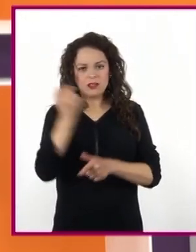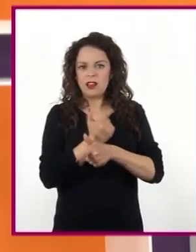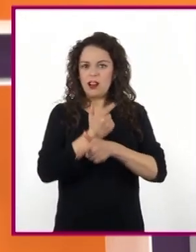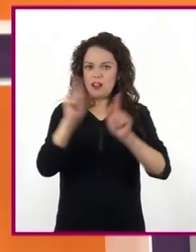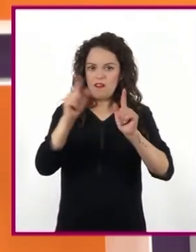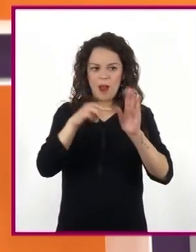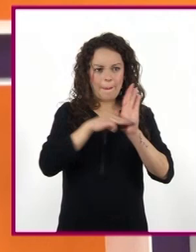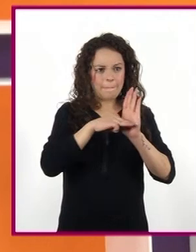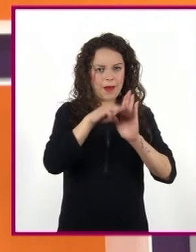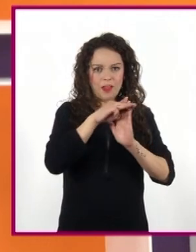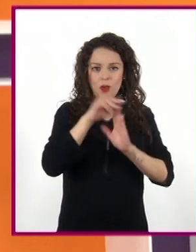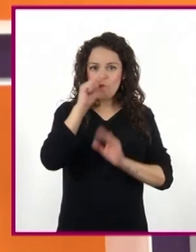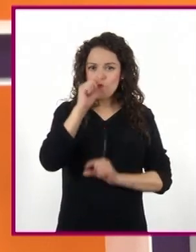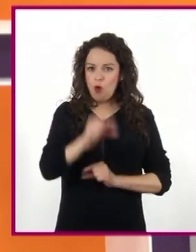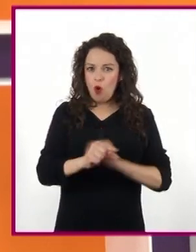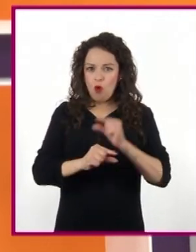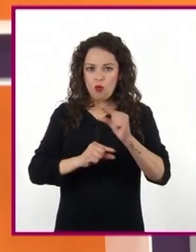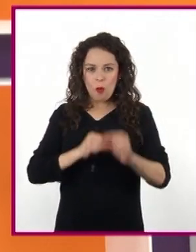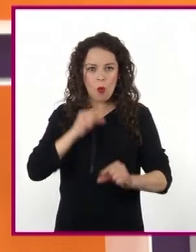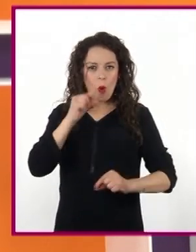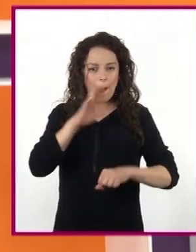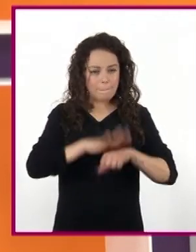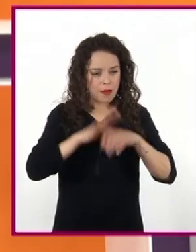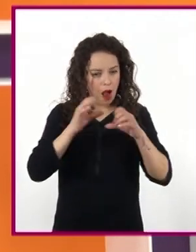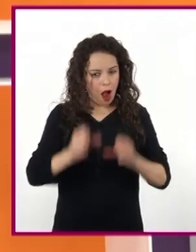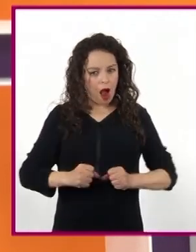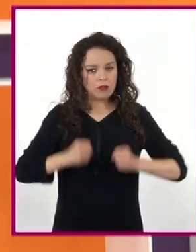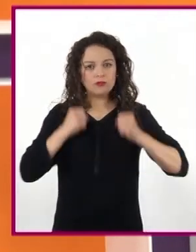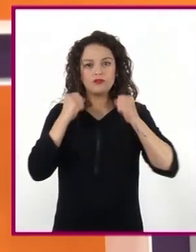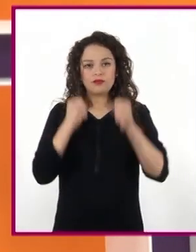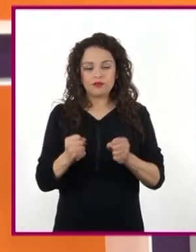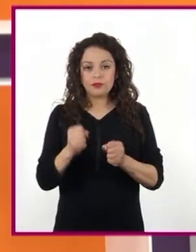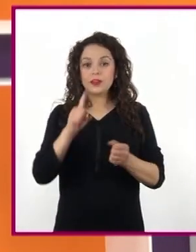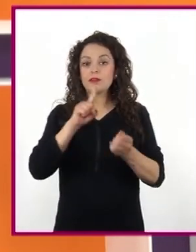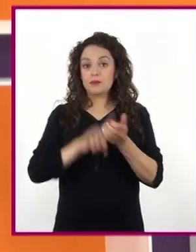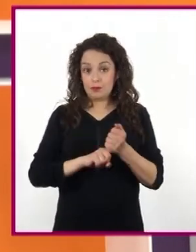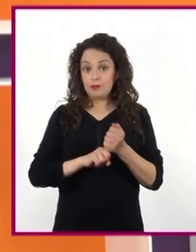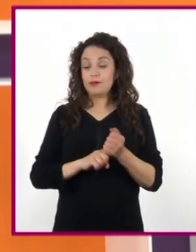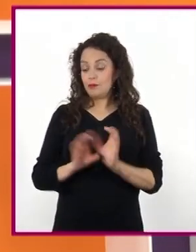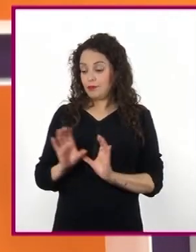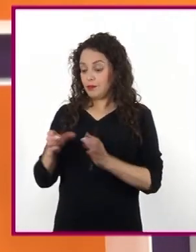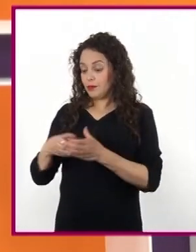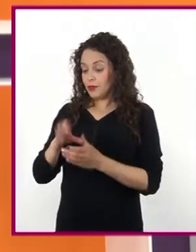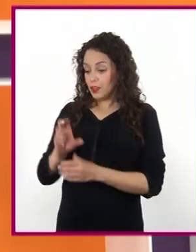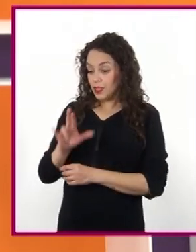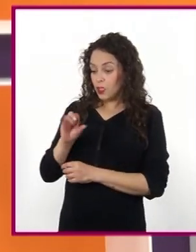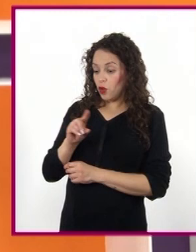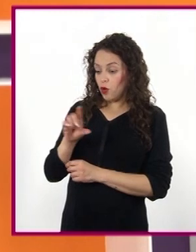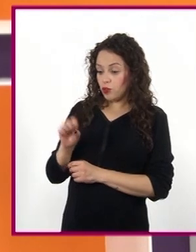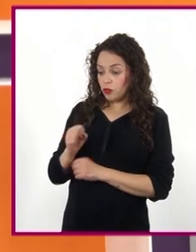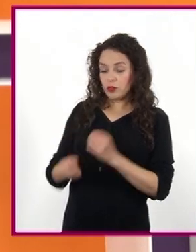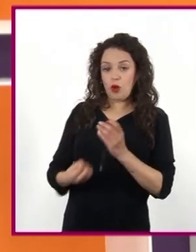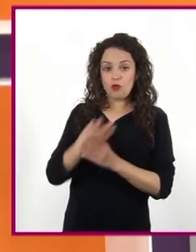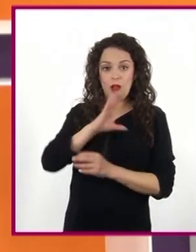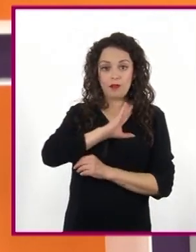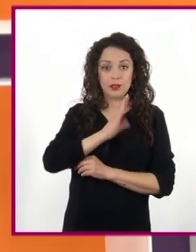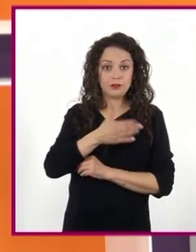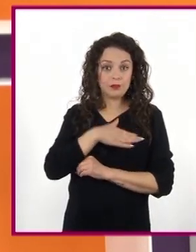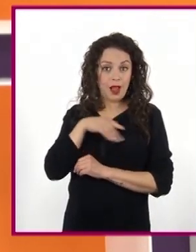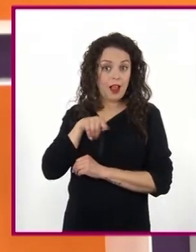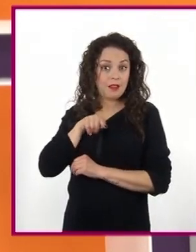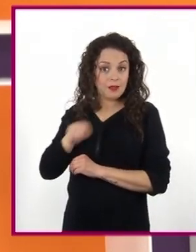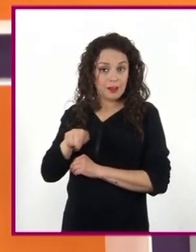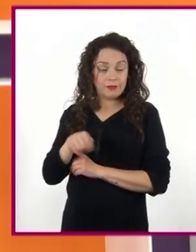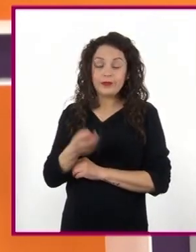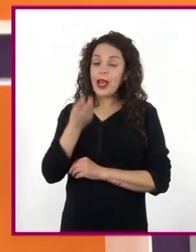fueron incorporándose con mayor fuerza en el espíritu ilustrado de los criollos en la Nueva España. Por tal